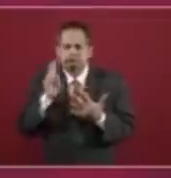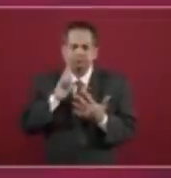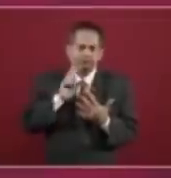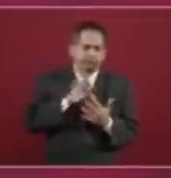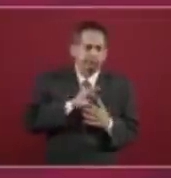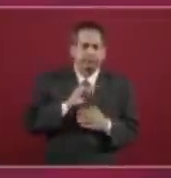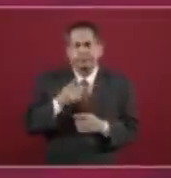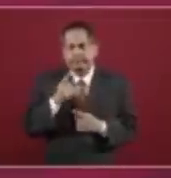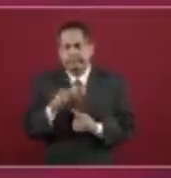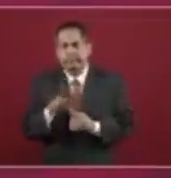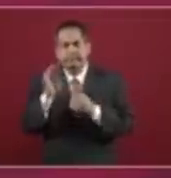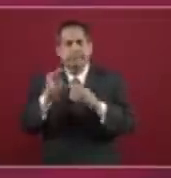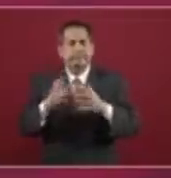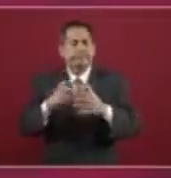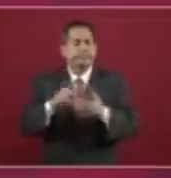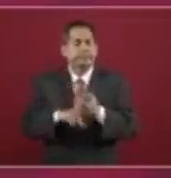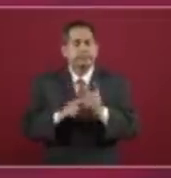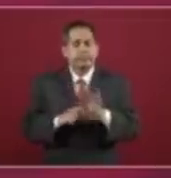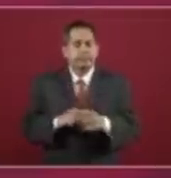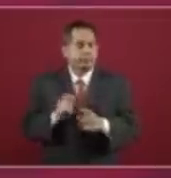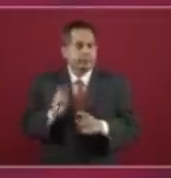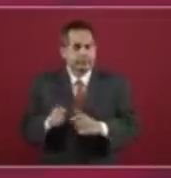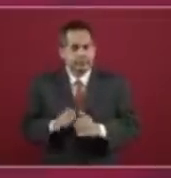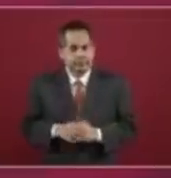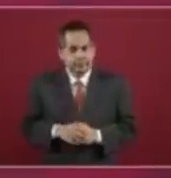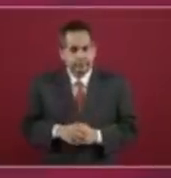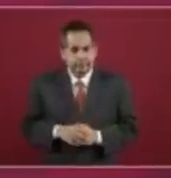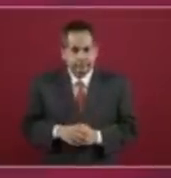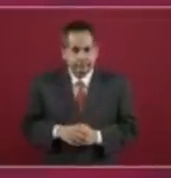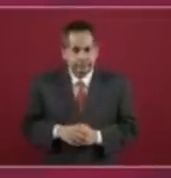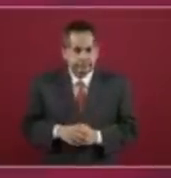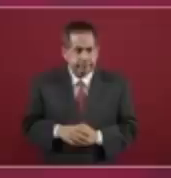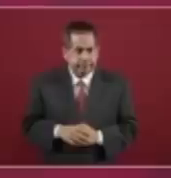Existe una opción que es la de